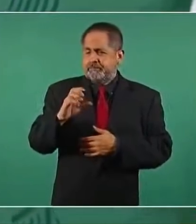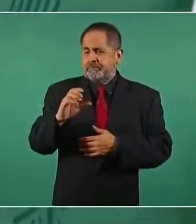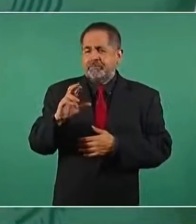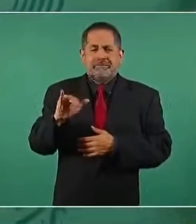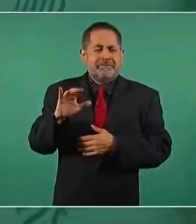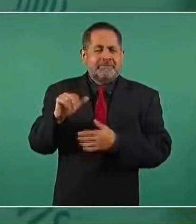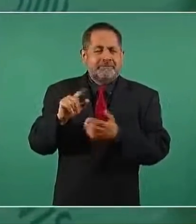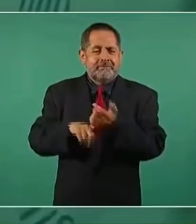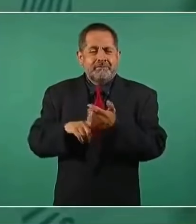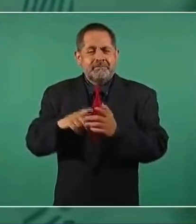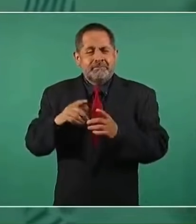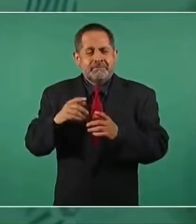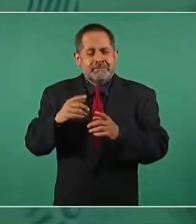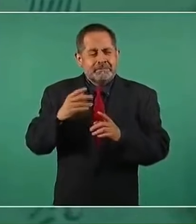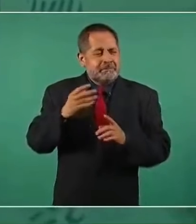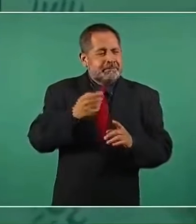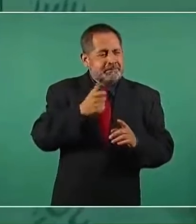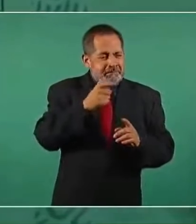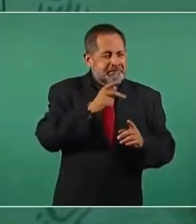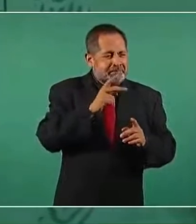en periodos,